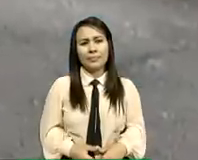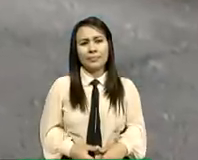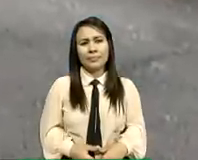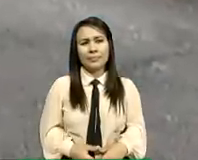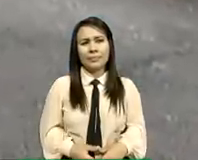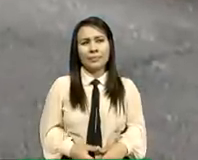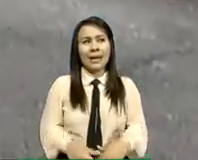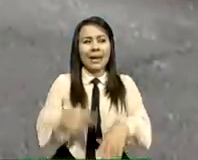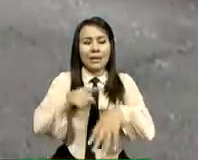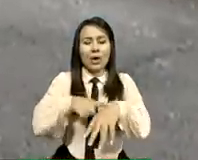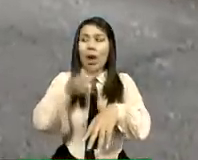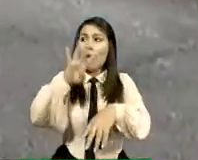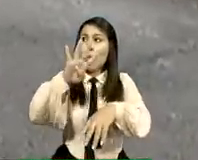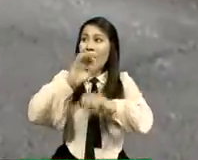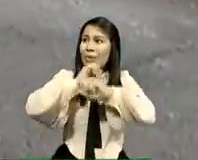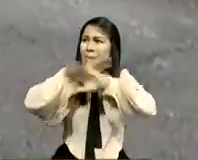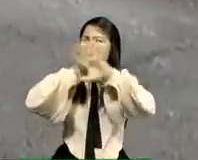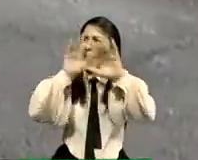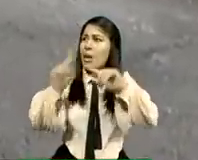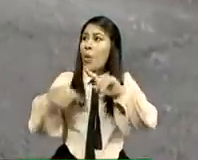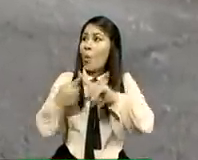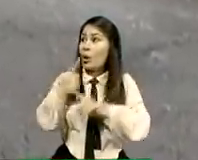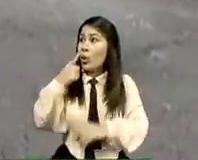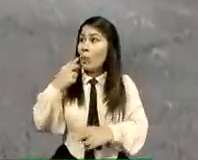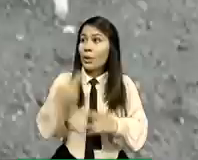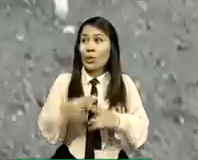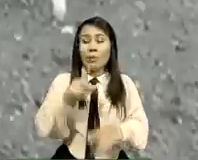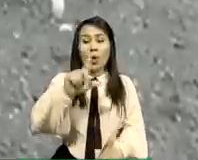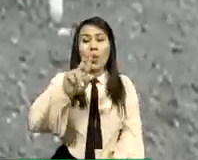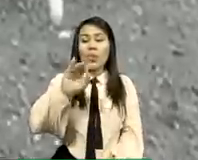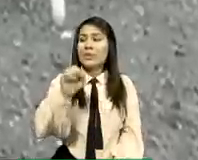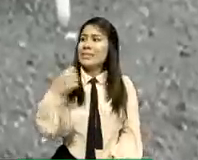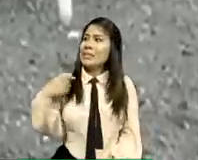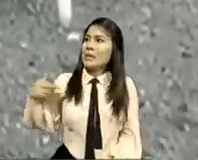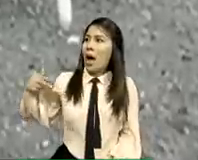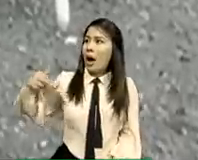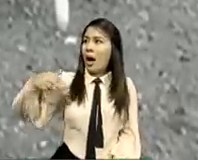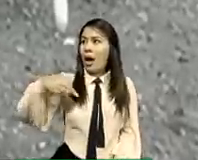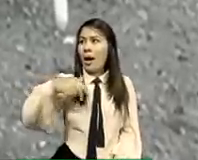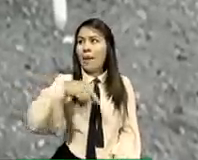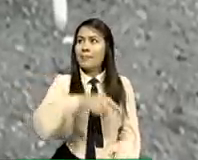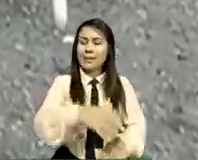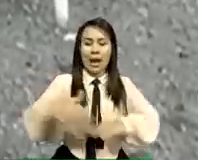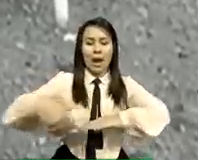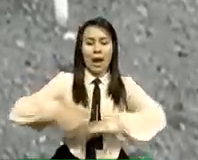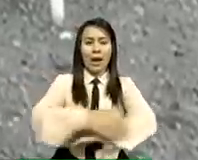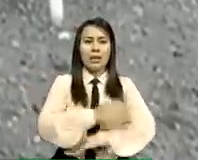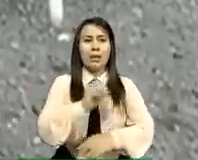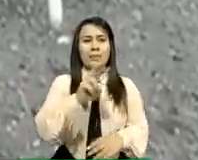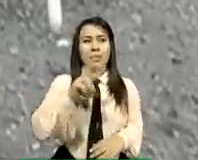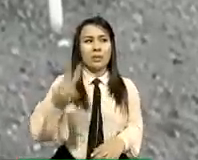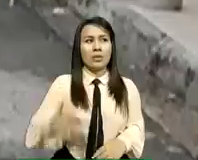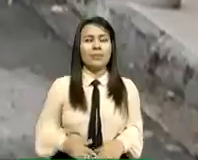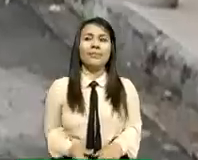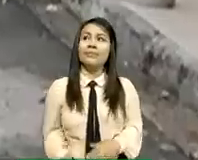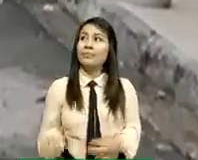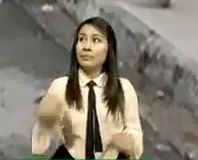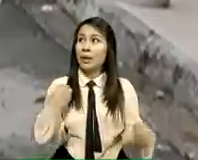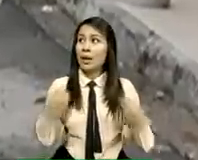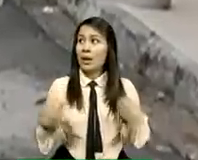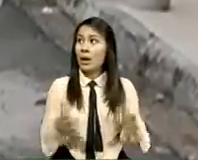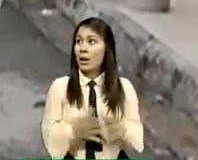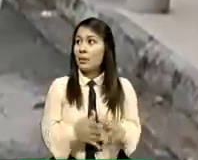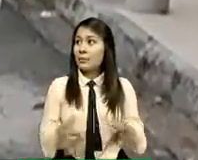Eran las 4 de la madrugada cuando Luis Alberto Vinces Tuala caminaba por el barrio de la calle 22 y segundo callejón N, cuando